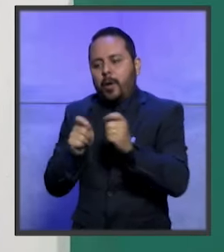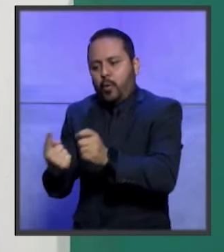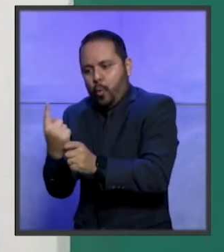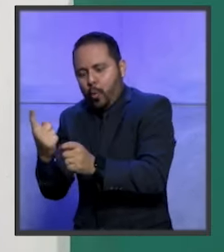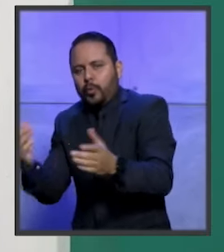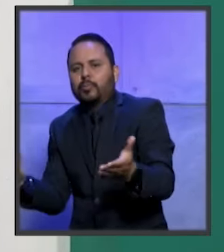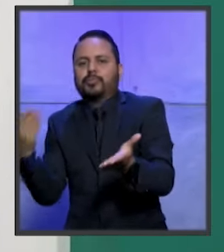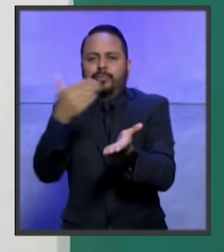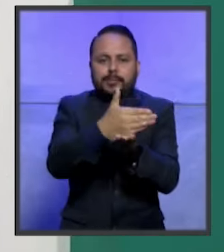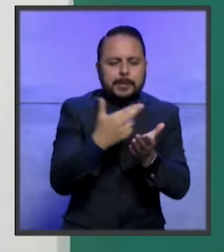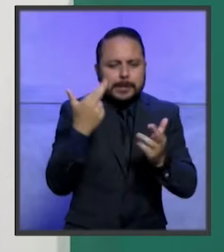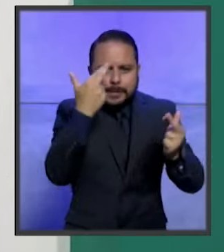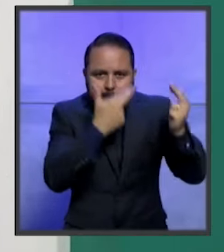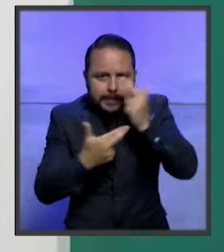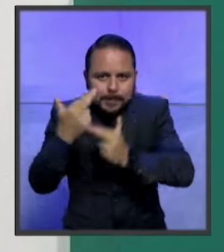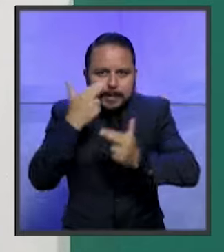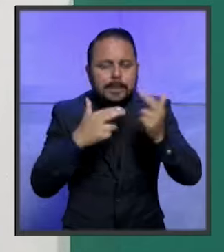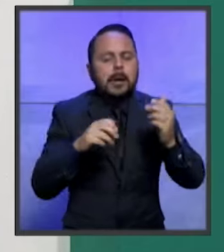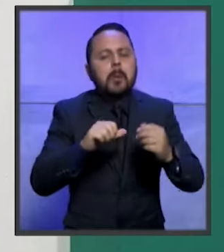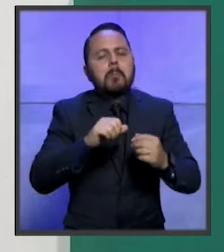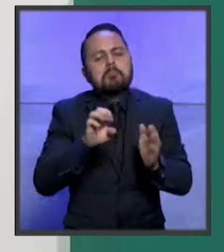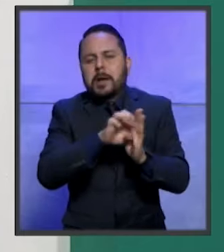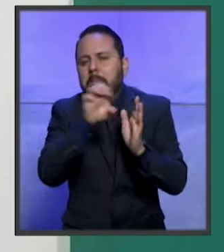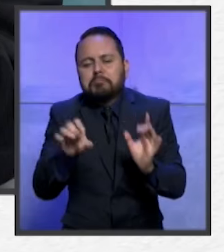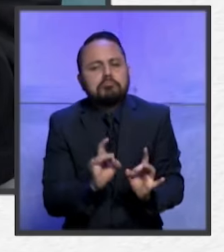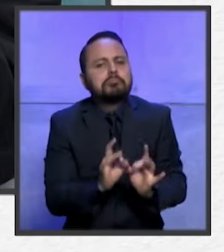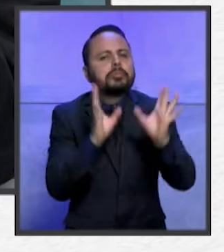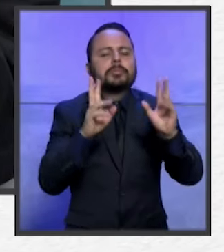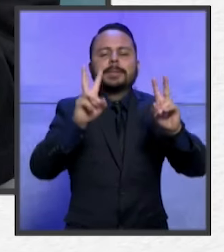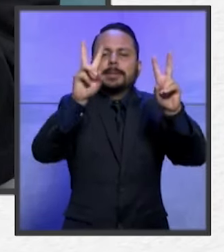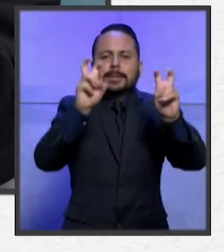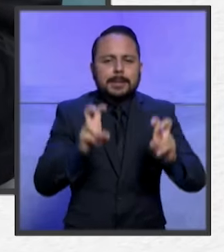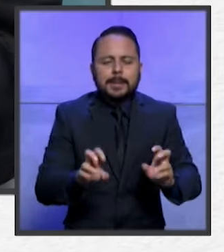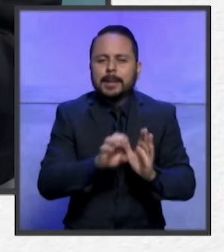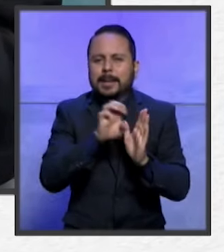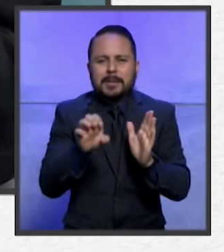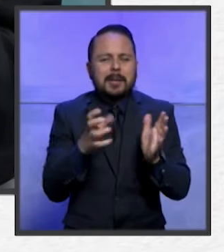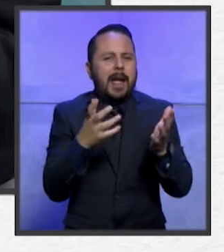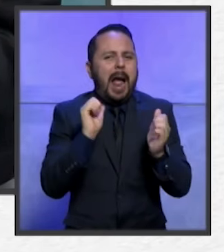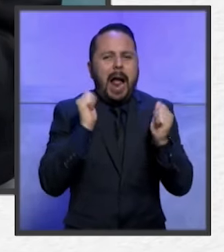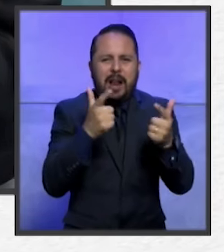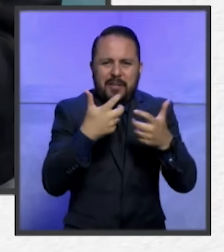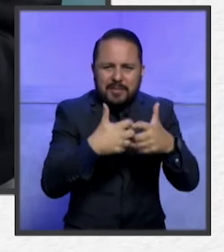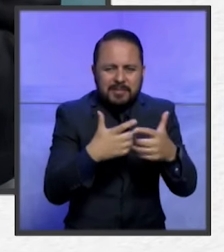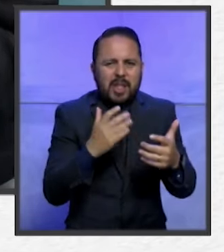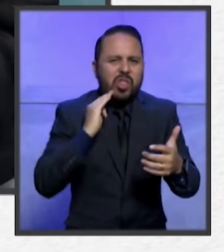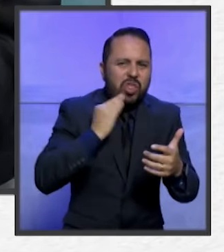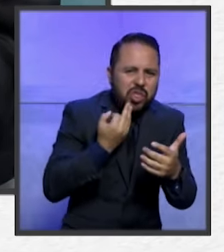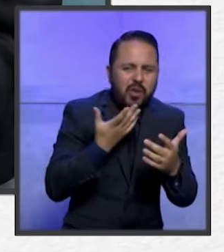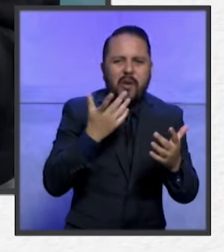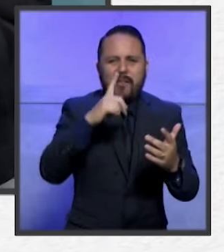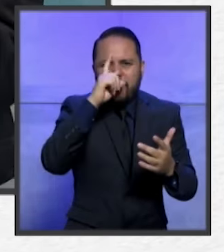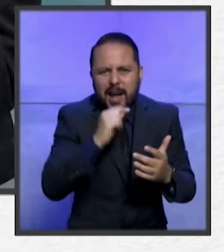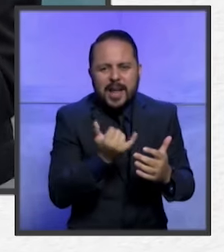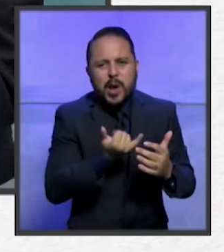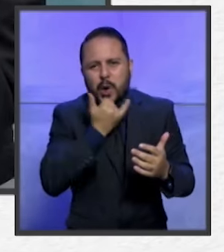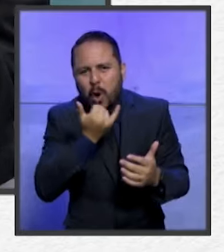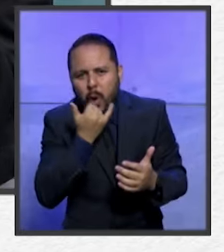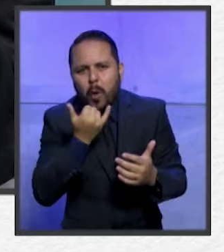verificar que no se presenten temas que tienen que ver con un eh funcionamiento irregular o